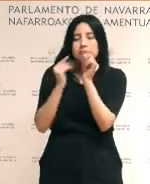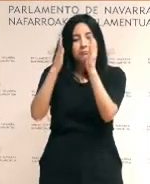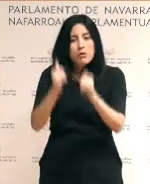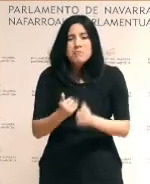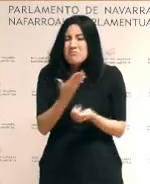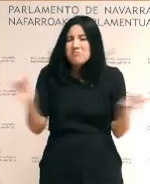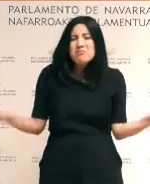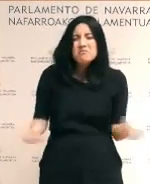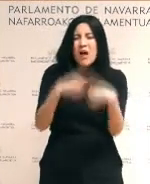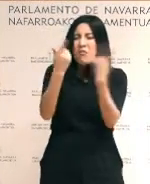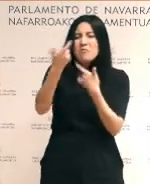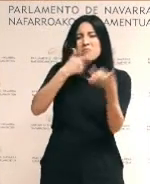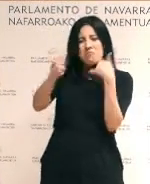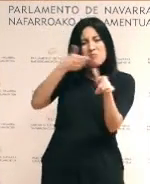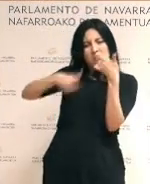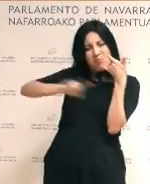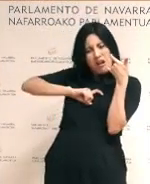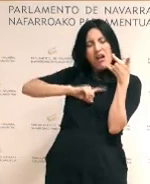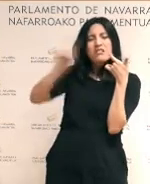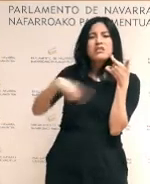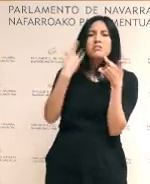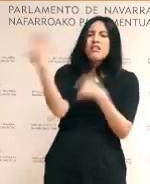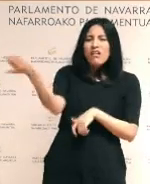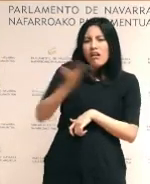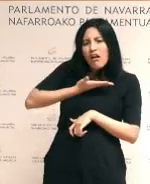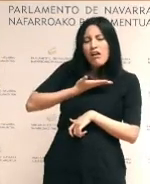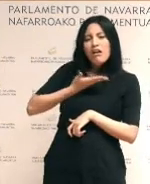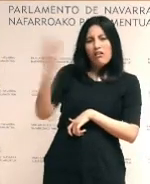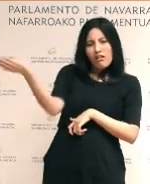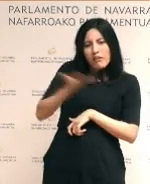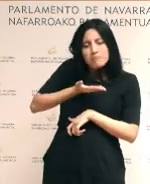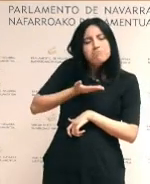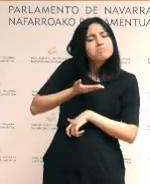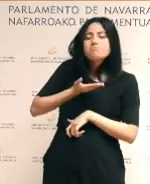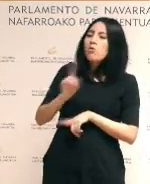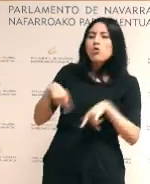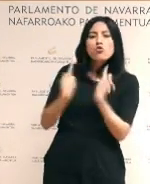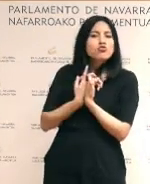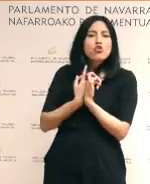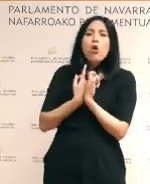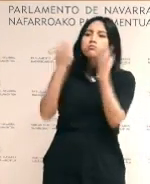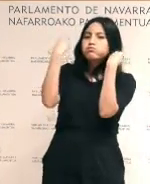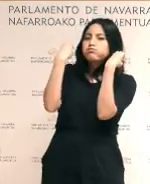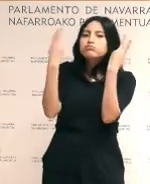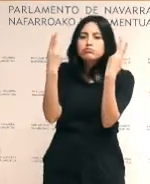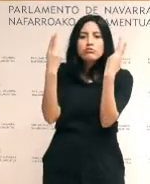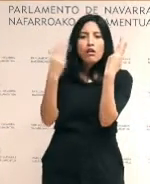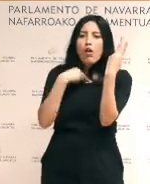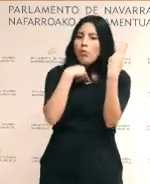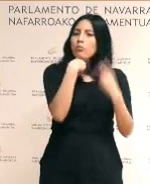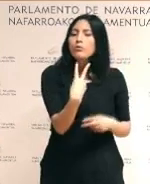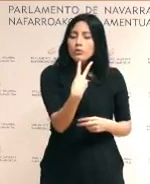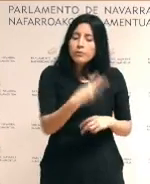por mucho que nos insulten y pretendan ofendernos, amedrentarnos o amenazarnos, nosotros no nos vamos a callar. Además de una